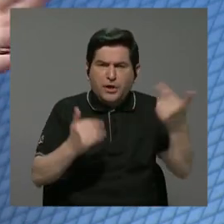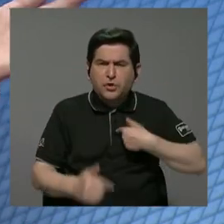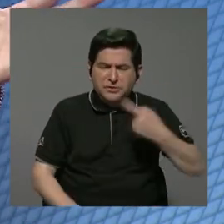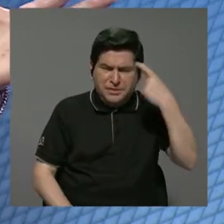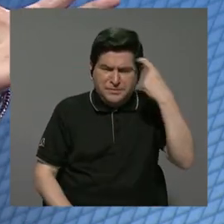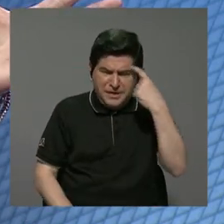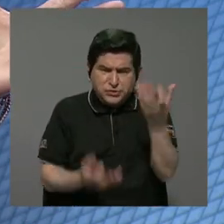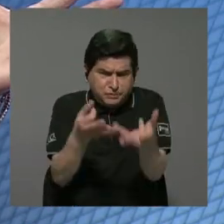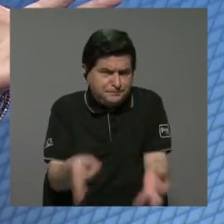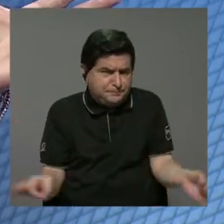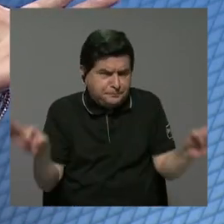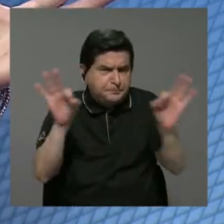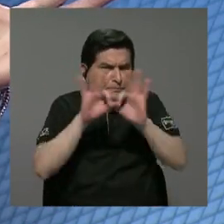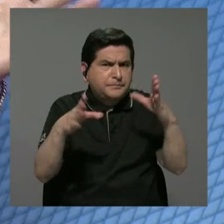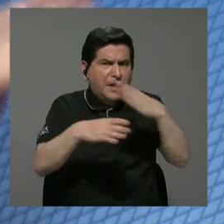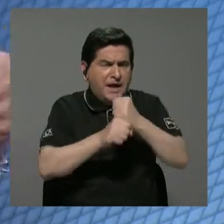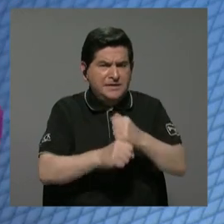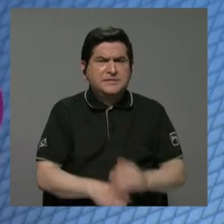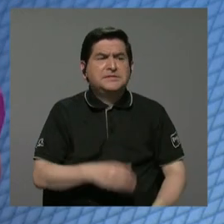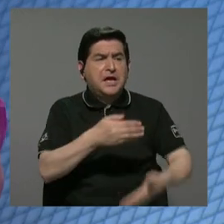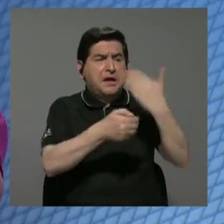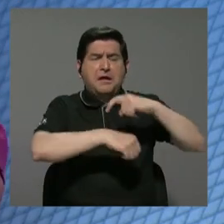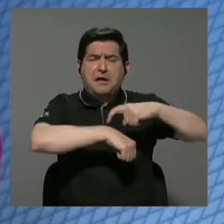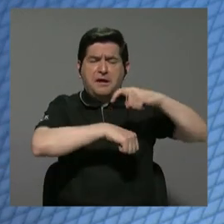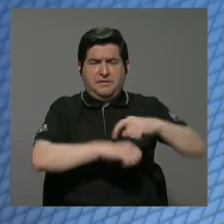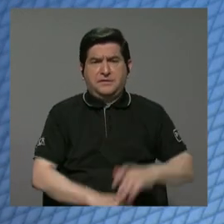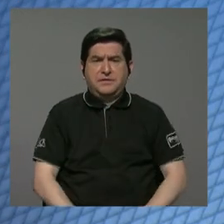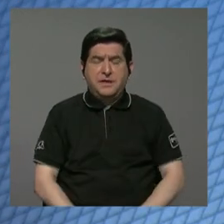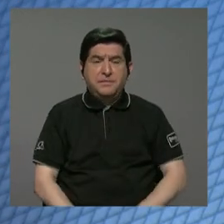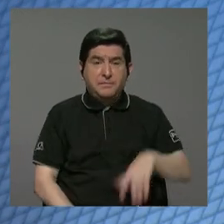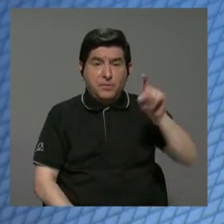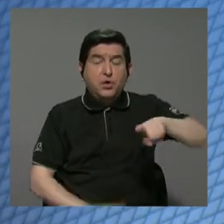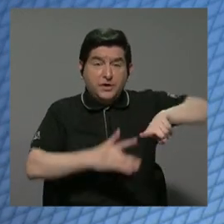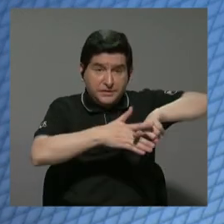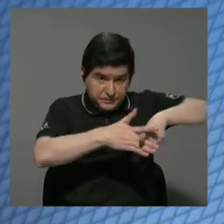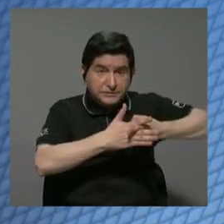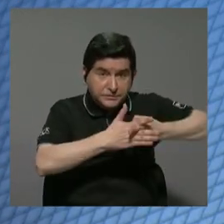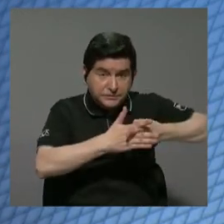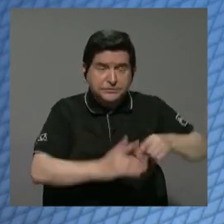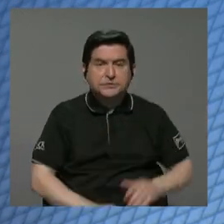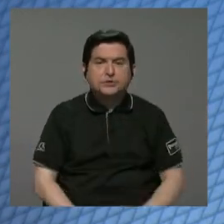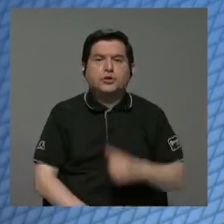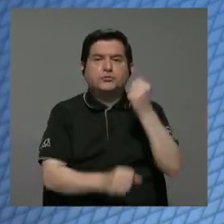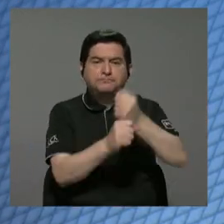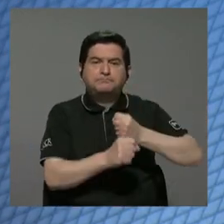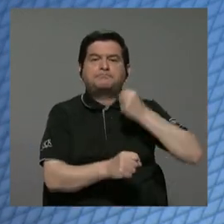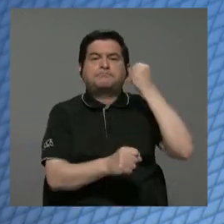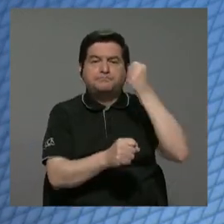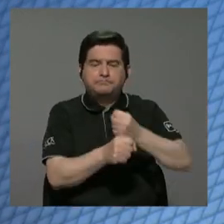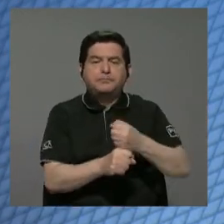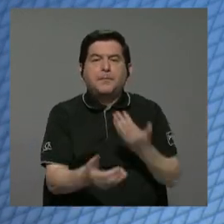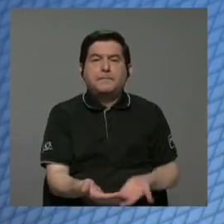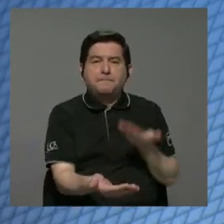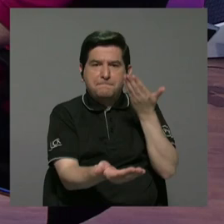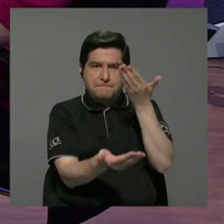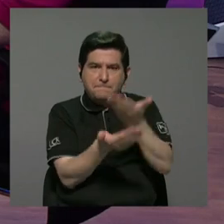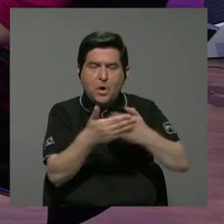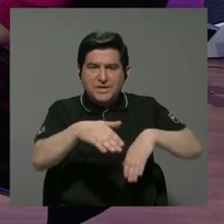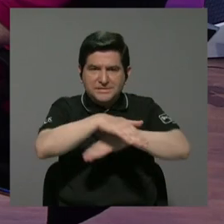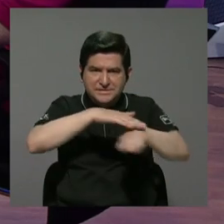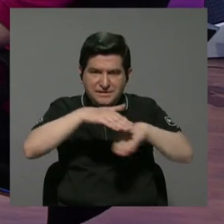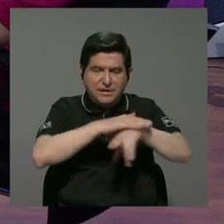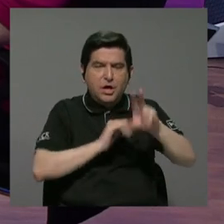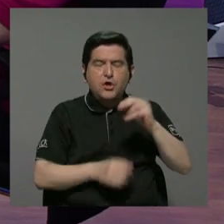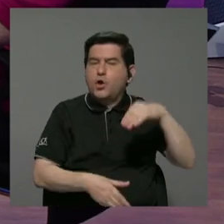muy importante, que se hizo en el pasado y de la que se debería partir, es que se trabajó una propuesta basada ya